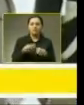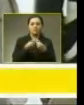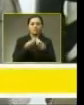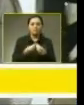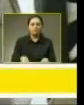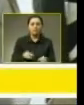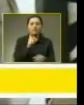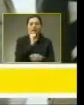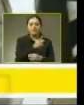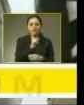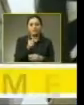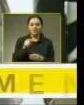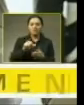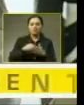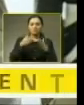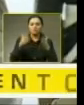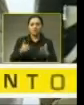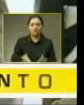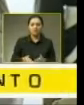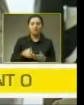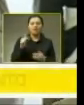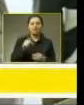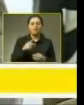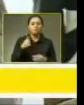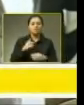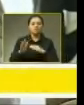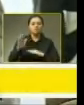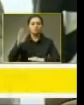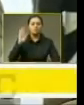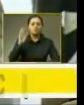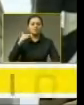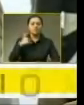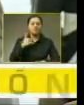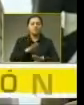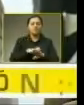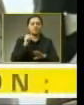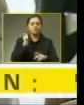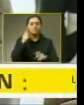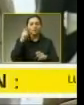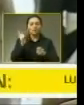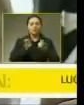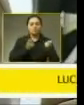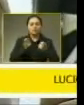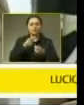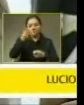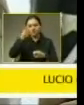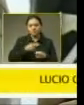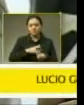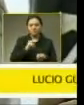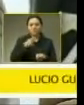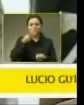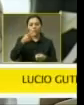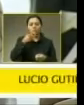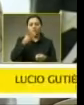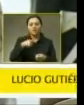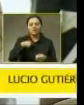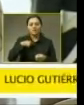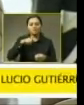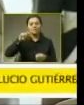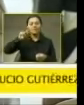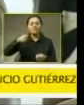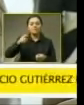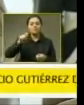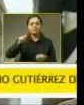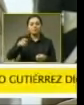advertir a la ciudadanía es que por más comprometidos que sean las causas para controlar las emisiones de publicidad y programación de los